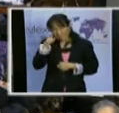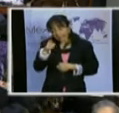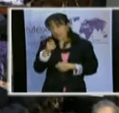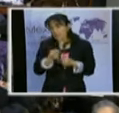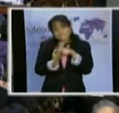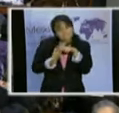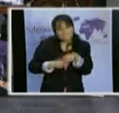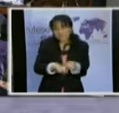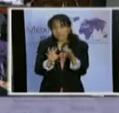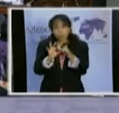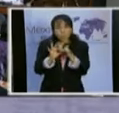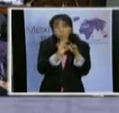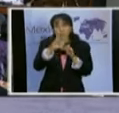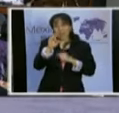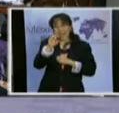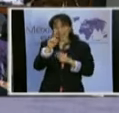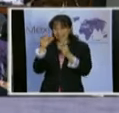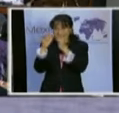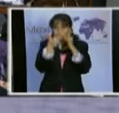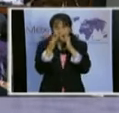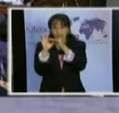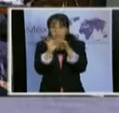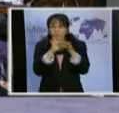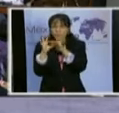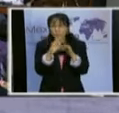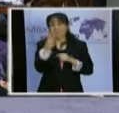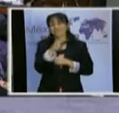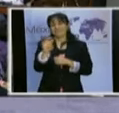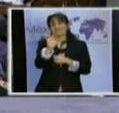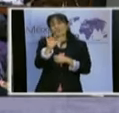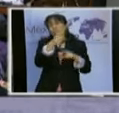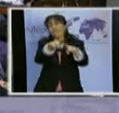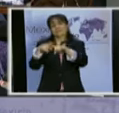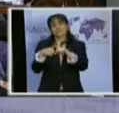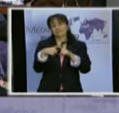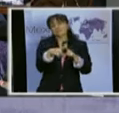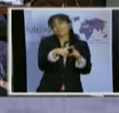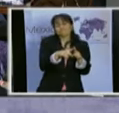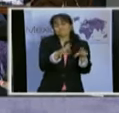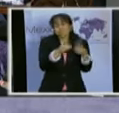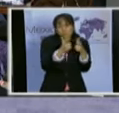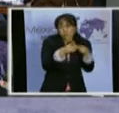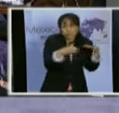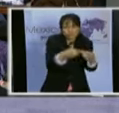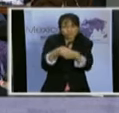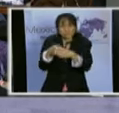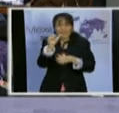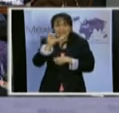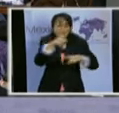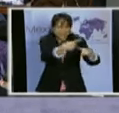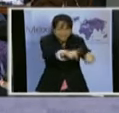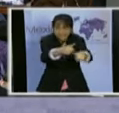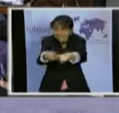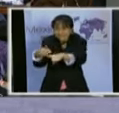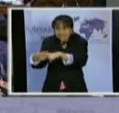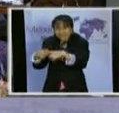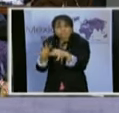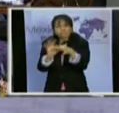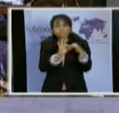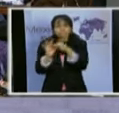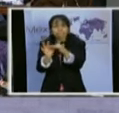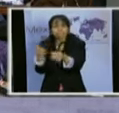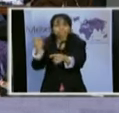una red global que aglutina hoy alrededor de 350 organizaciones de la sociedad civil, distintos tipos de organizaciones, desde